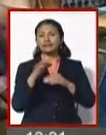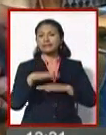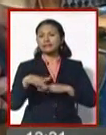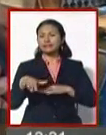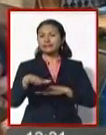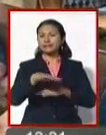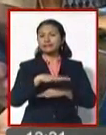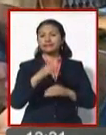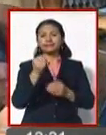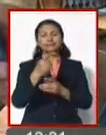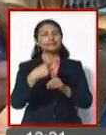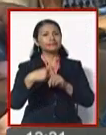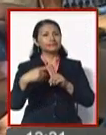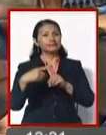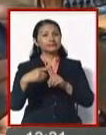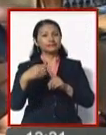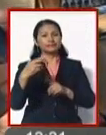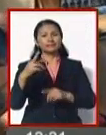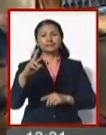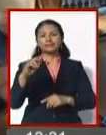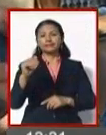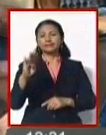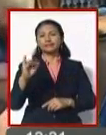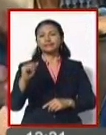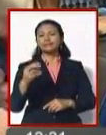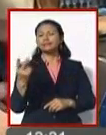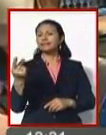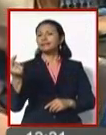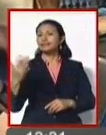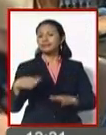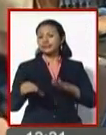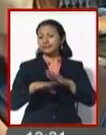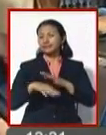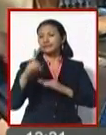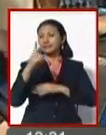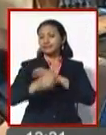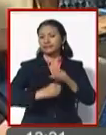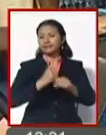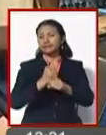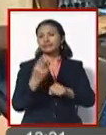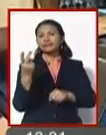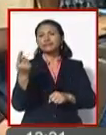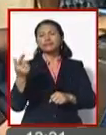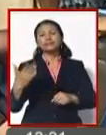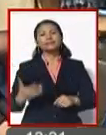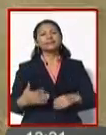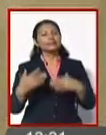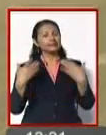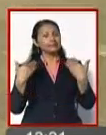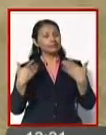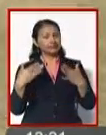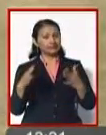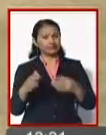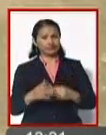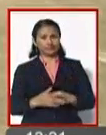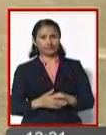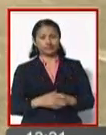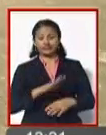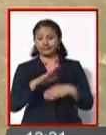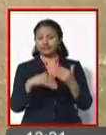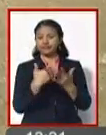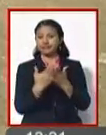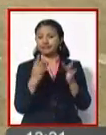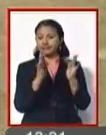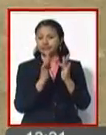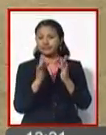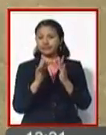nuestros casos, un poco más de la mitad de los casos de rabia en perros, son perros menores de un año. Son perros, por consiguiente, que han estado todos